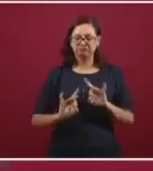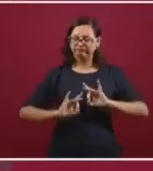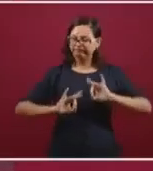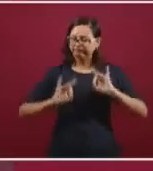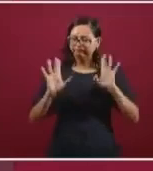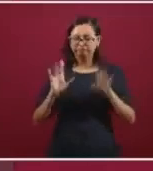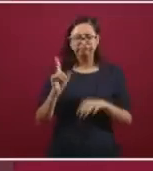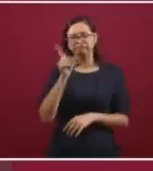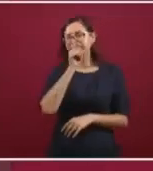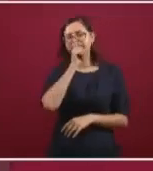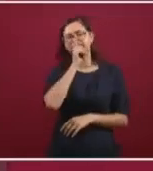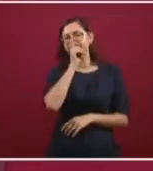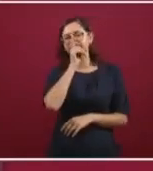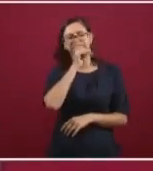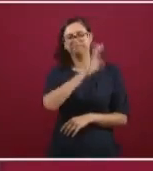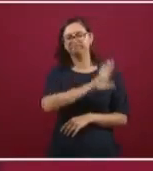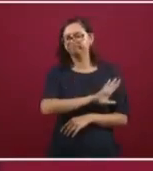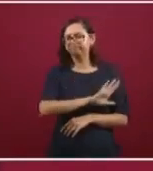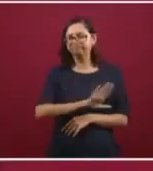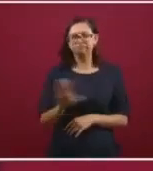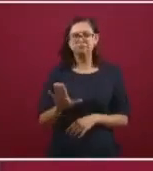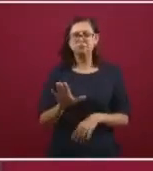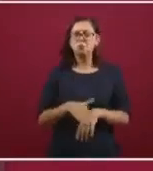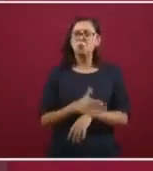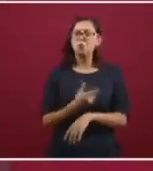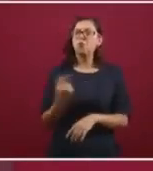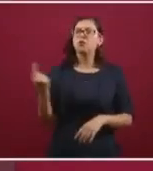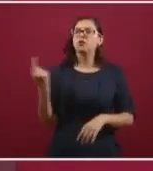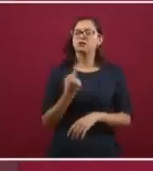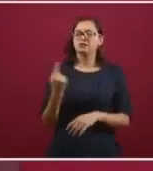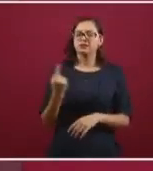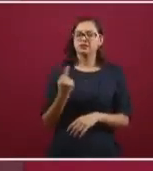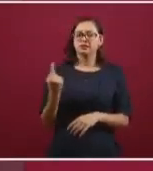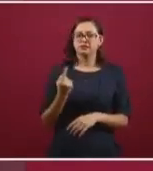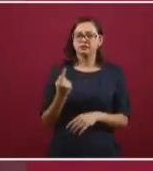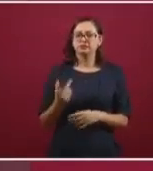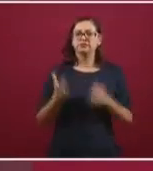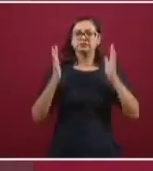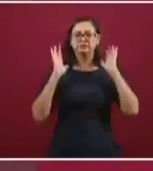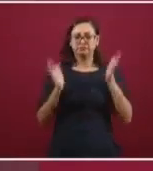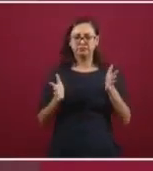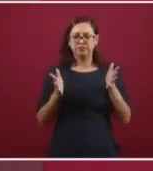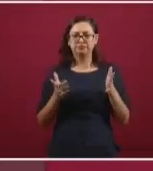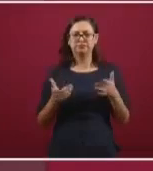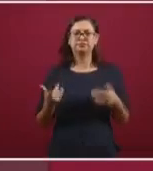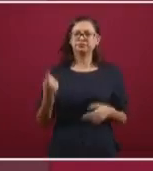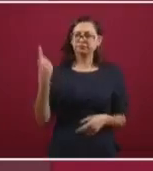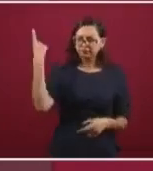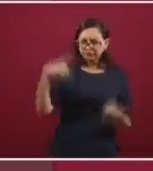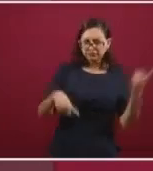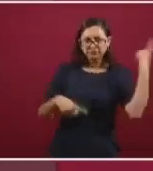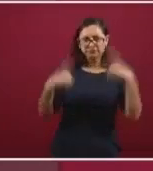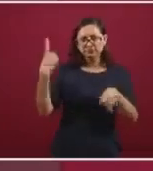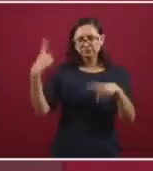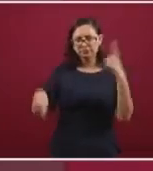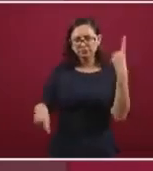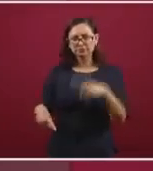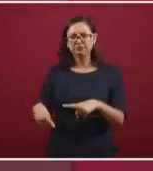no solo por las indicaciones, la instrucción que se tiene